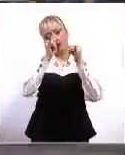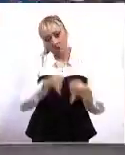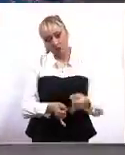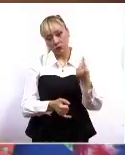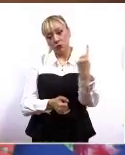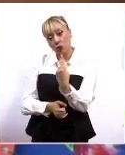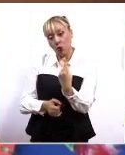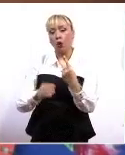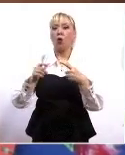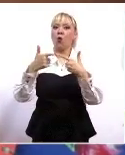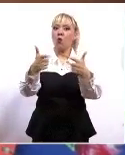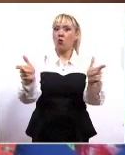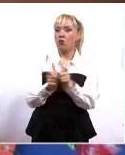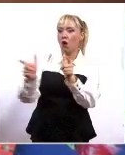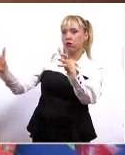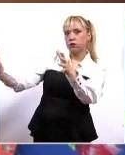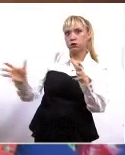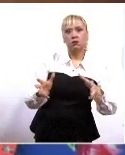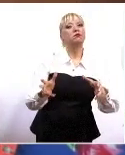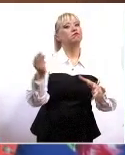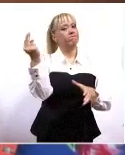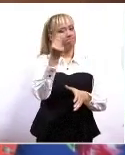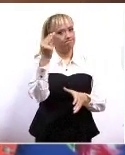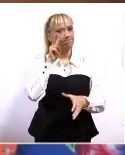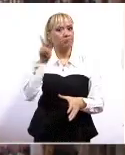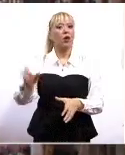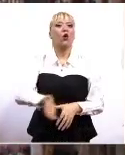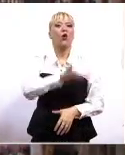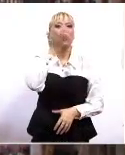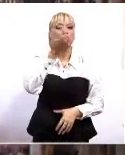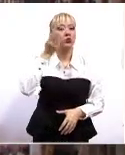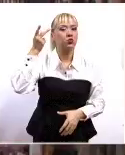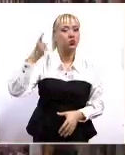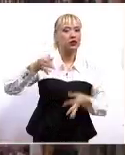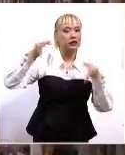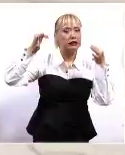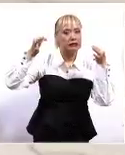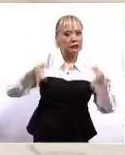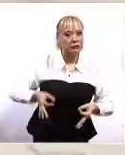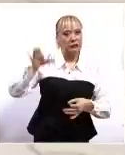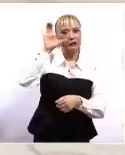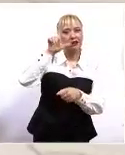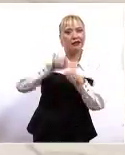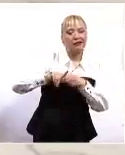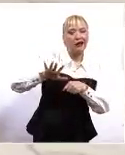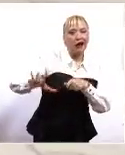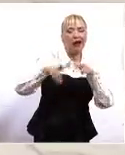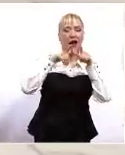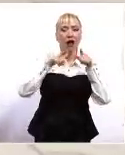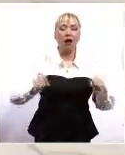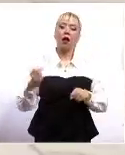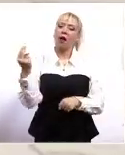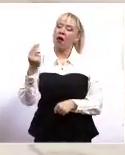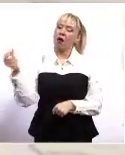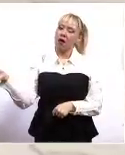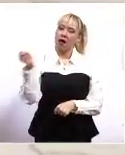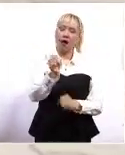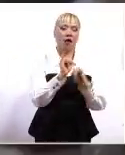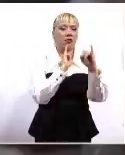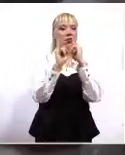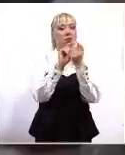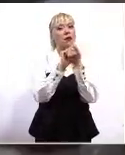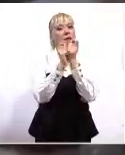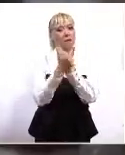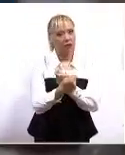colectiva. Para ello, es necesario que se tomen en cuenta sus costumbres y especificidades culturales y que sean asistidos en todo momento por